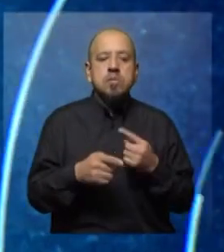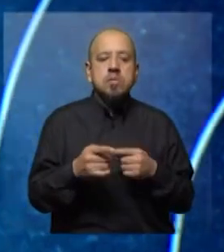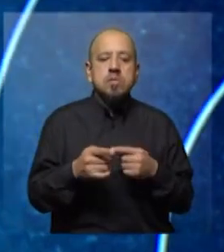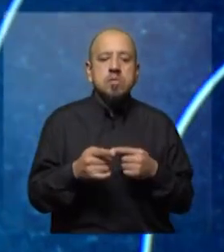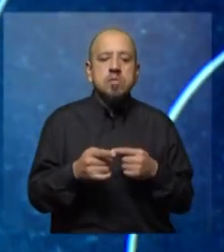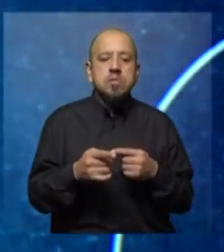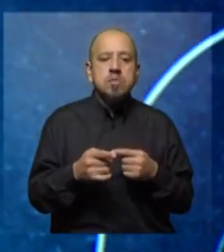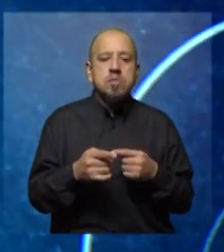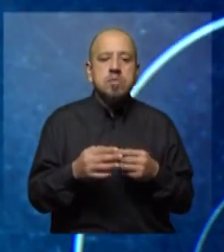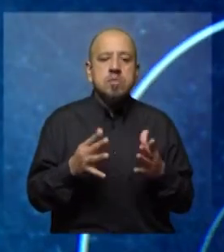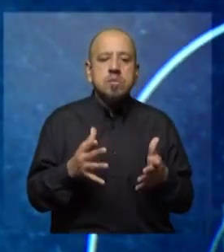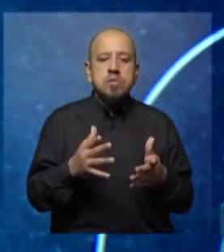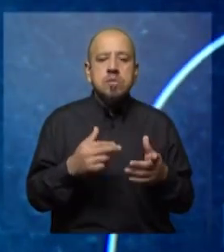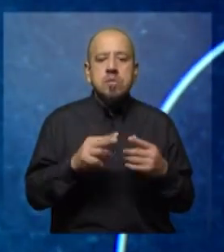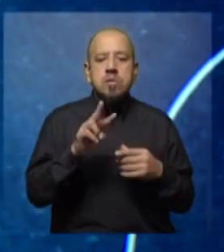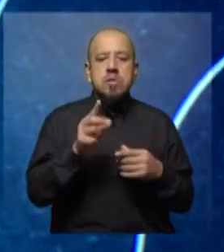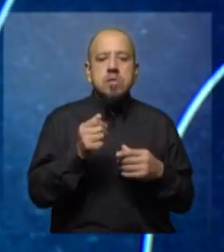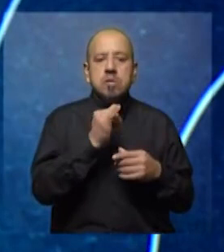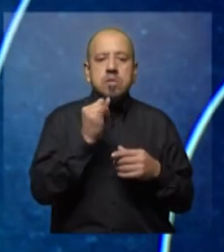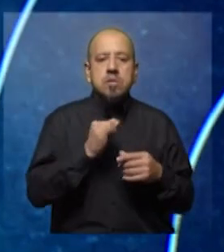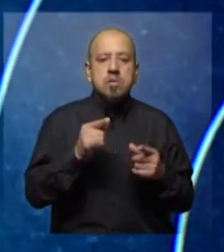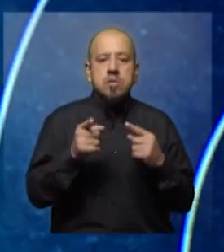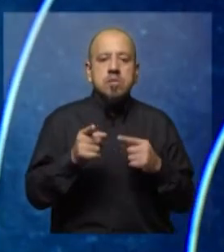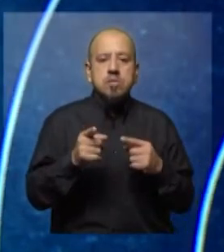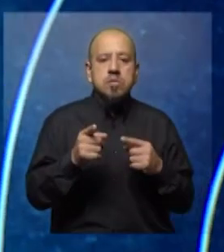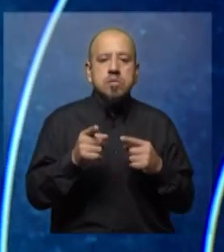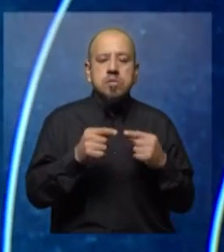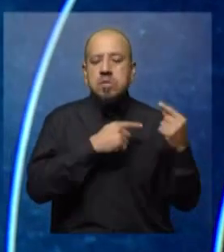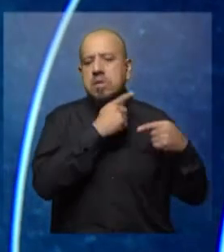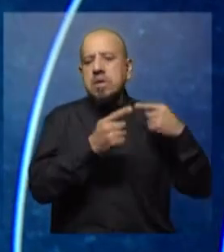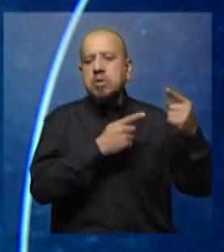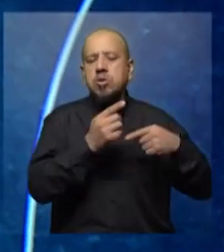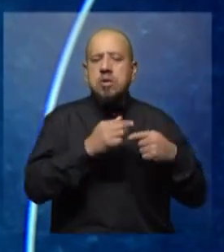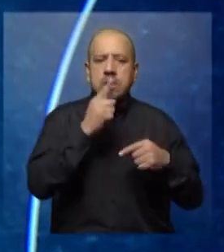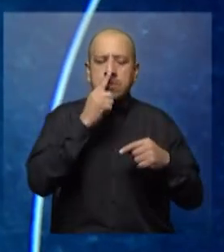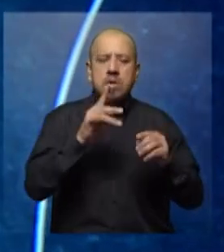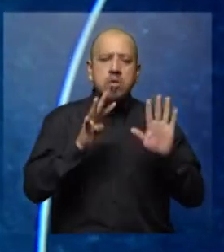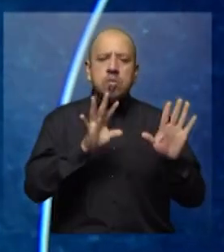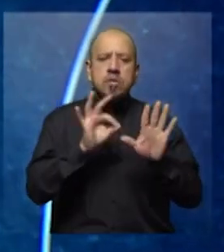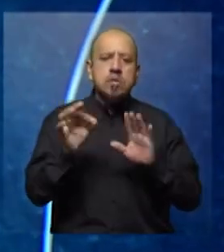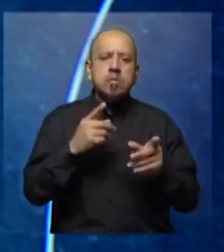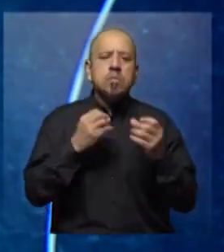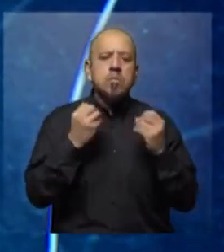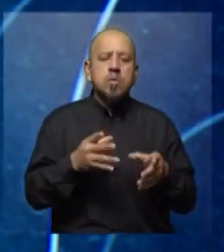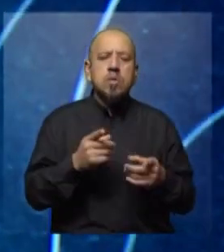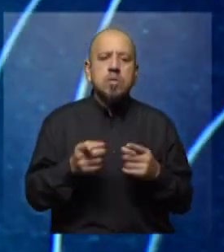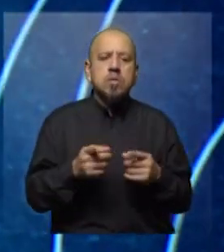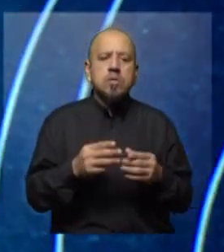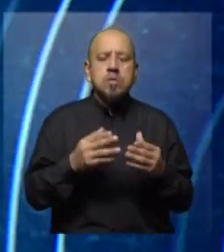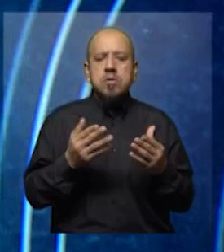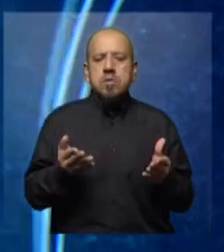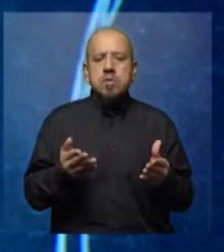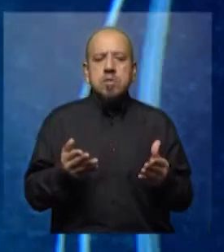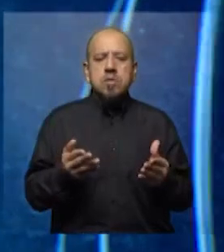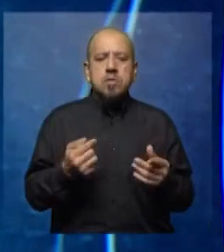Ferreira pasa algo muy particular y con la generación del 900 no que en un momento determinado quedan